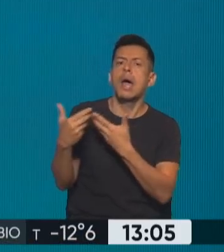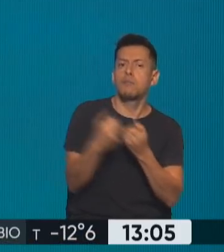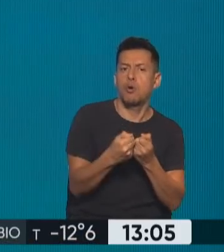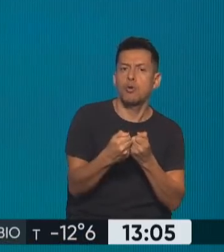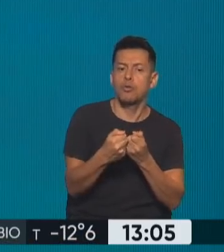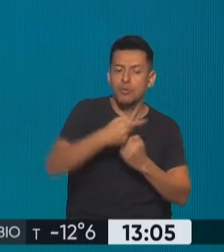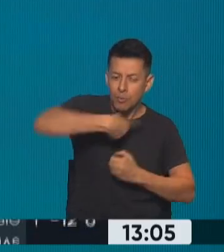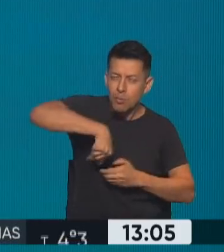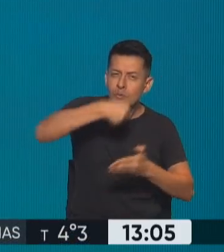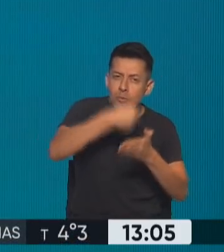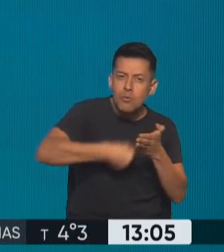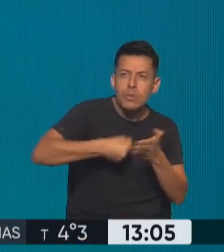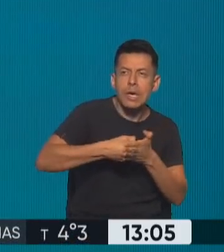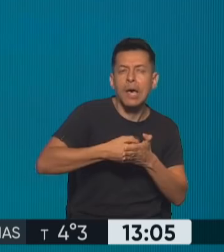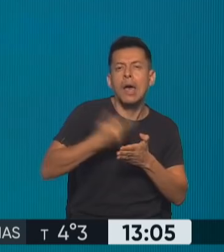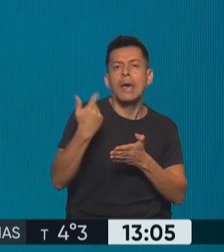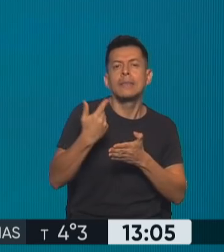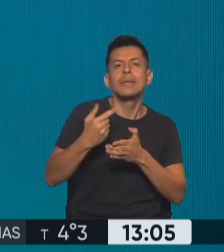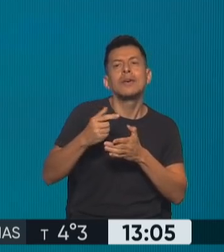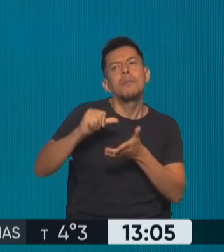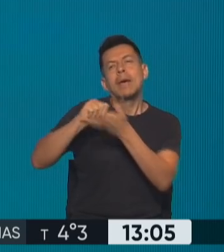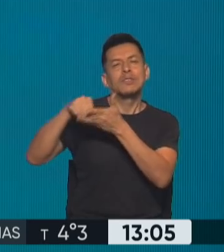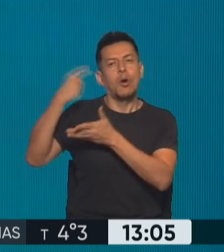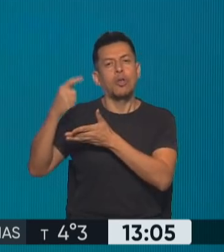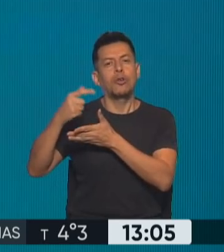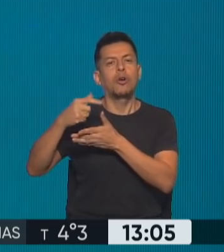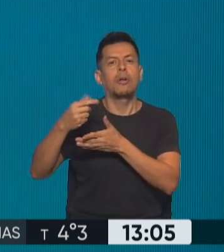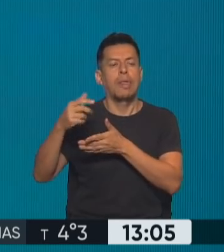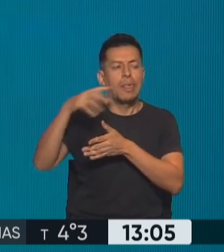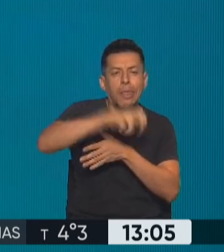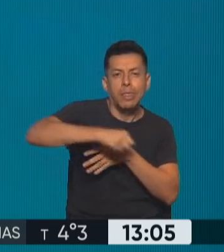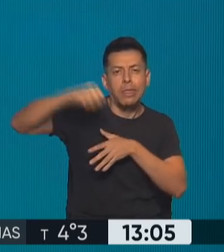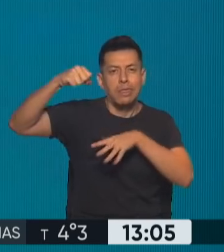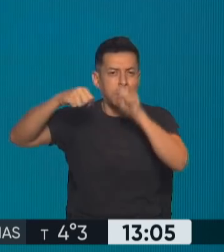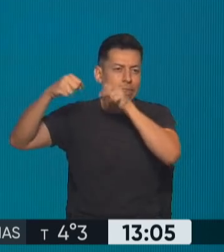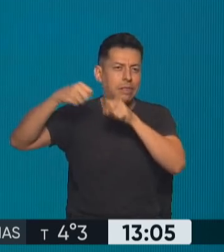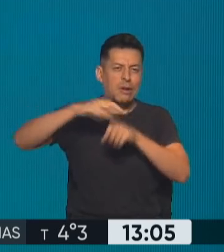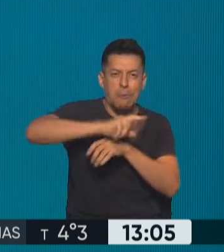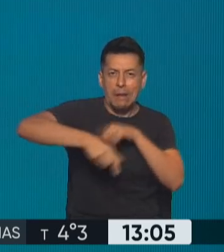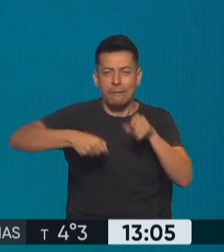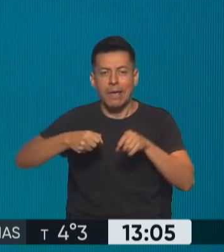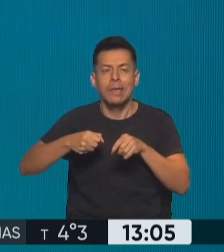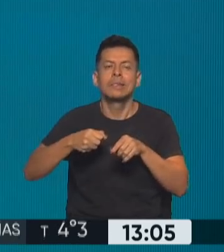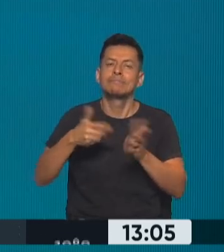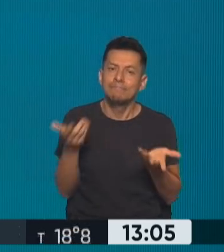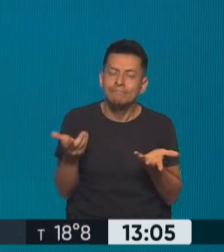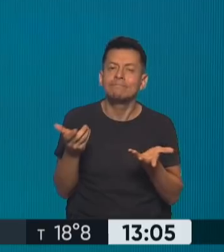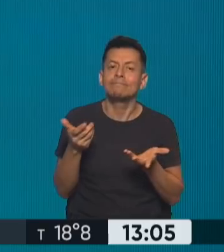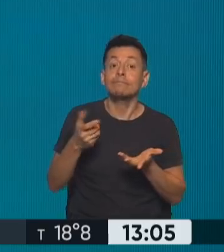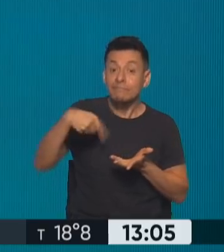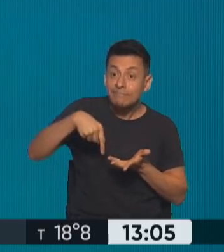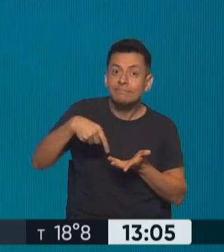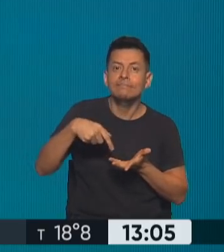lucha allá por los fondos buitres que en América nos distinguió para hacer una resolución que permite ahora